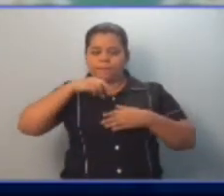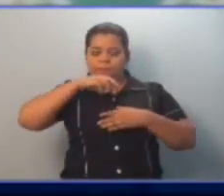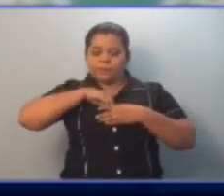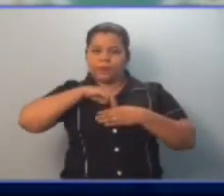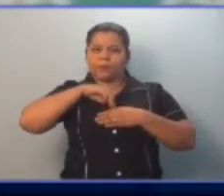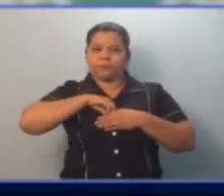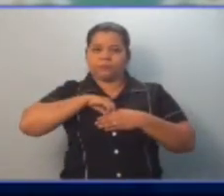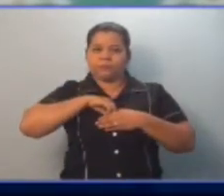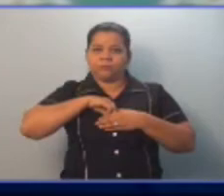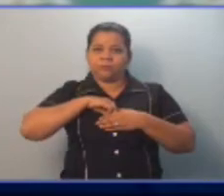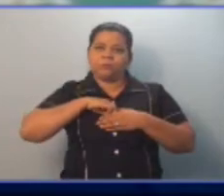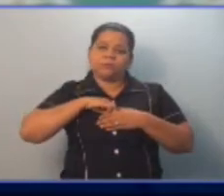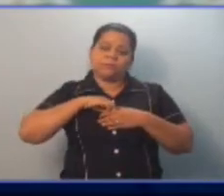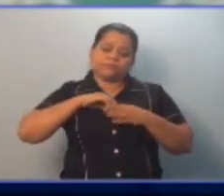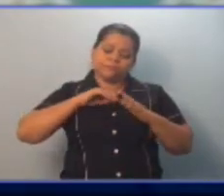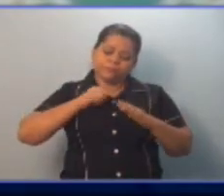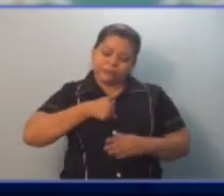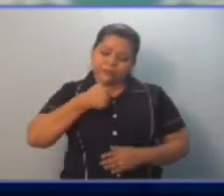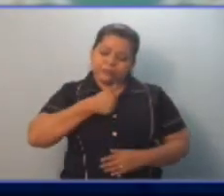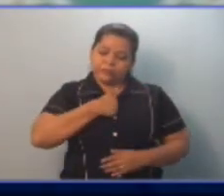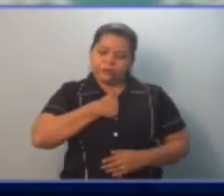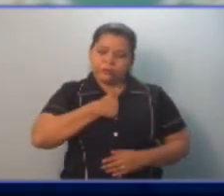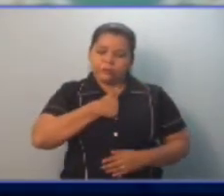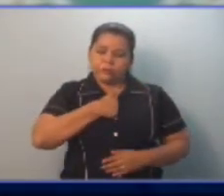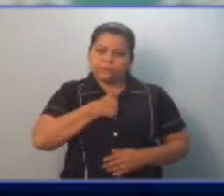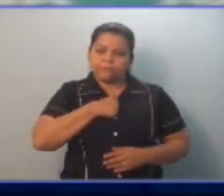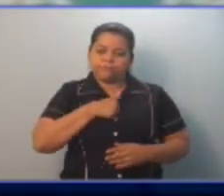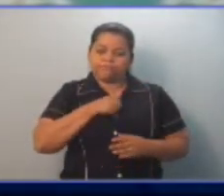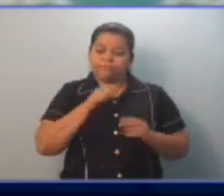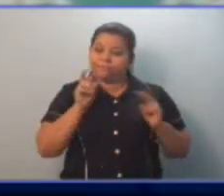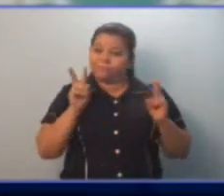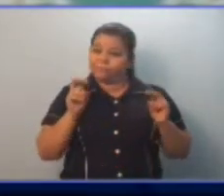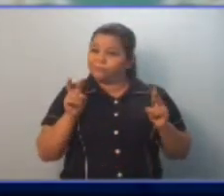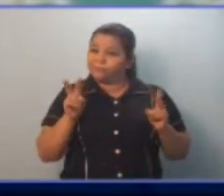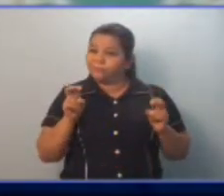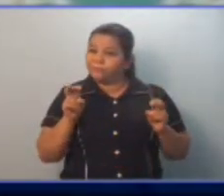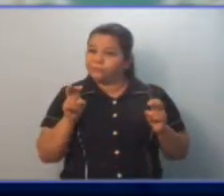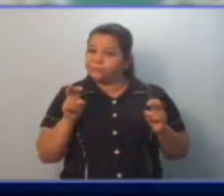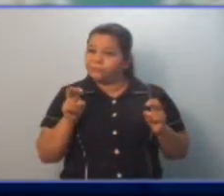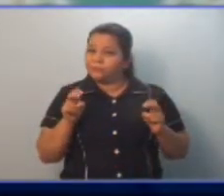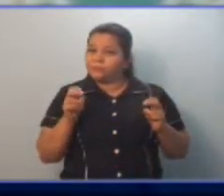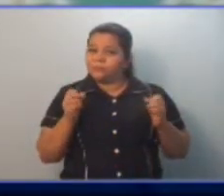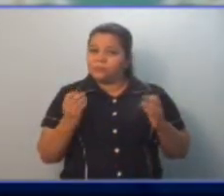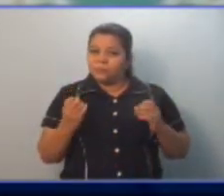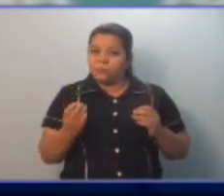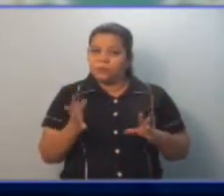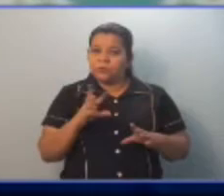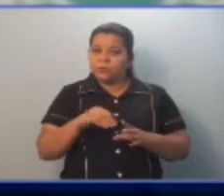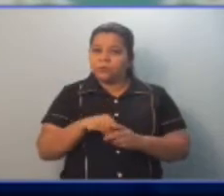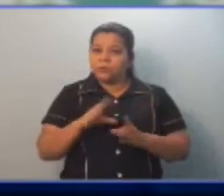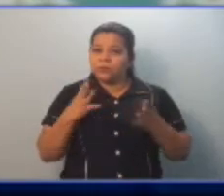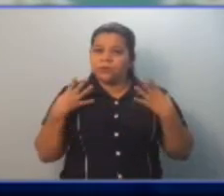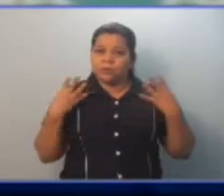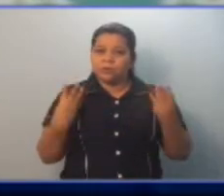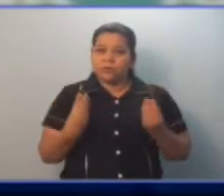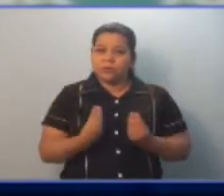Y es un tema que genera divisiones dentro de la sociedad.